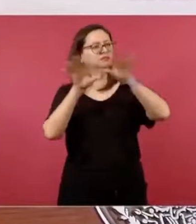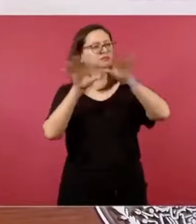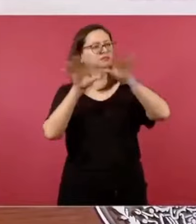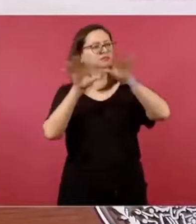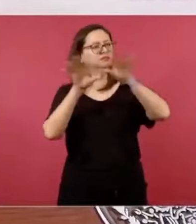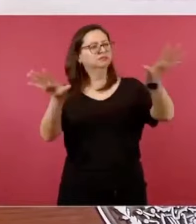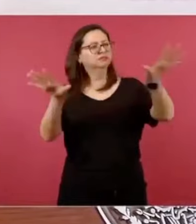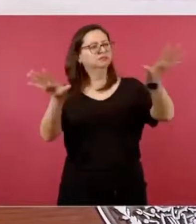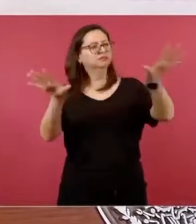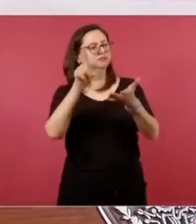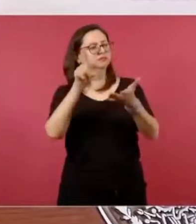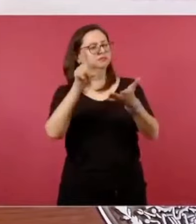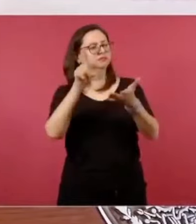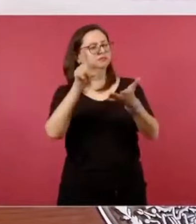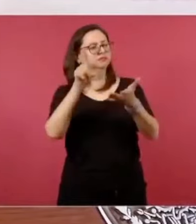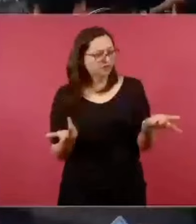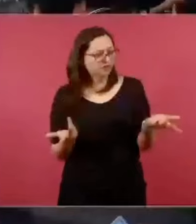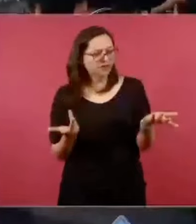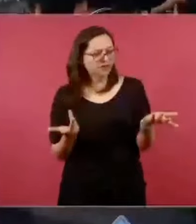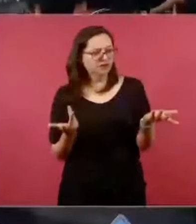¿Eh?